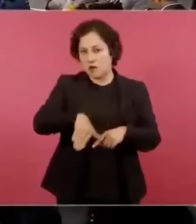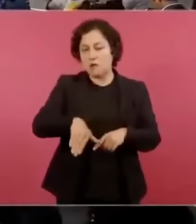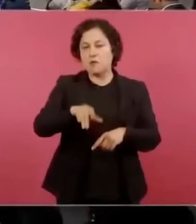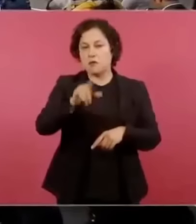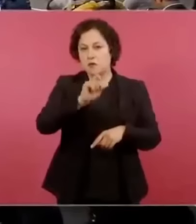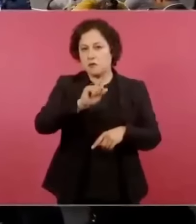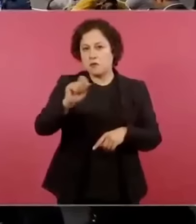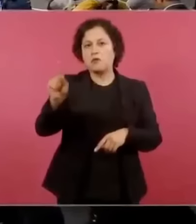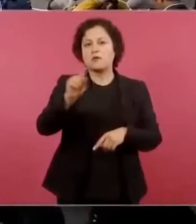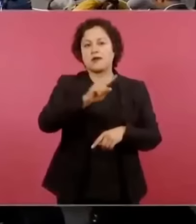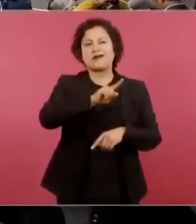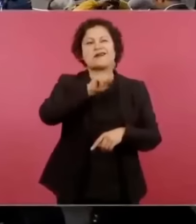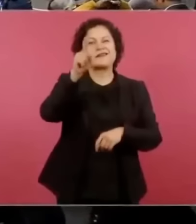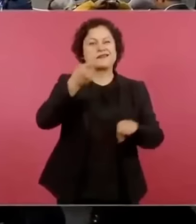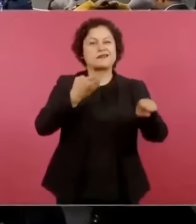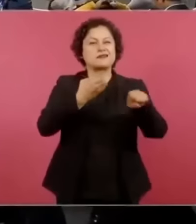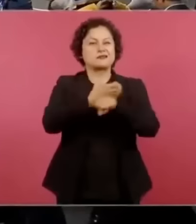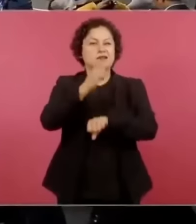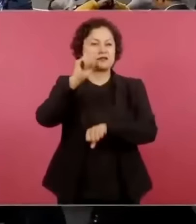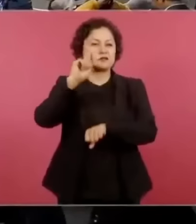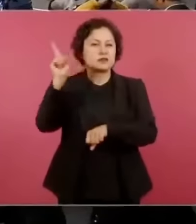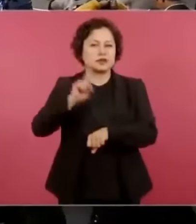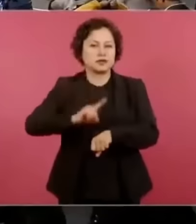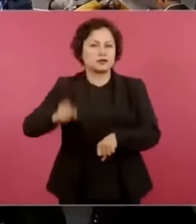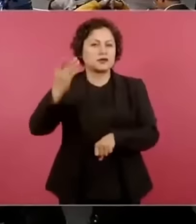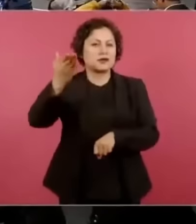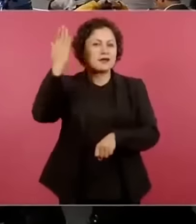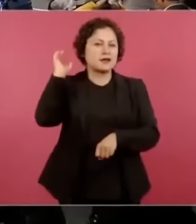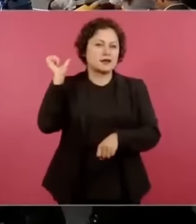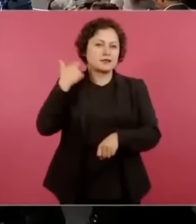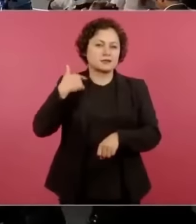en Zacatecas, que fue gobernador.